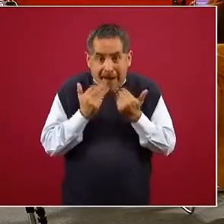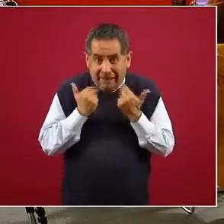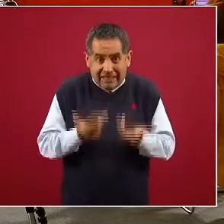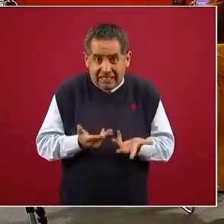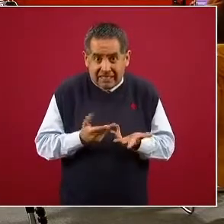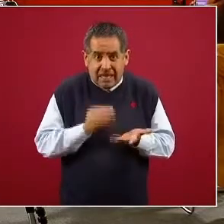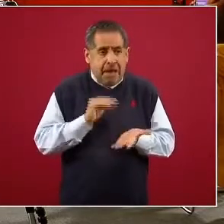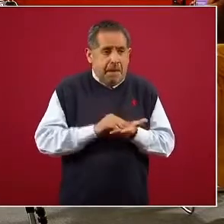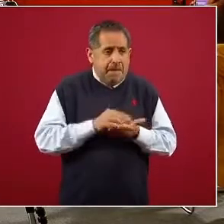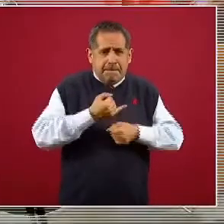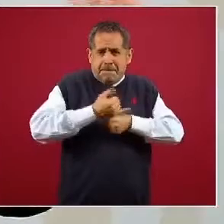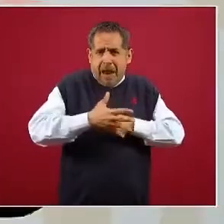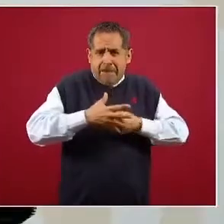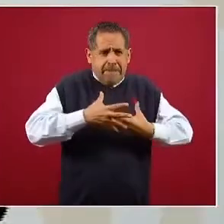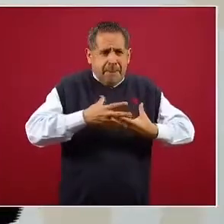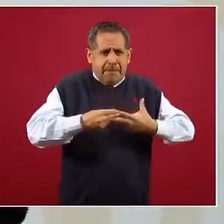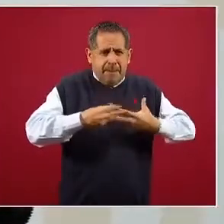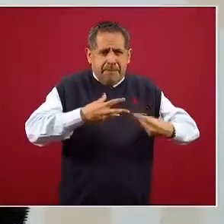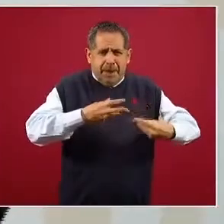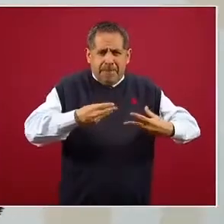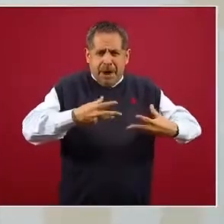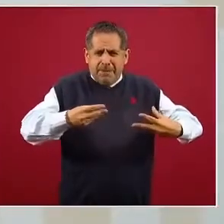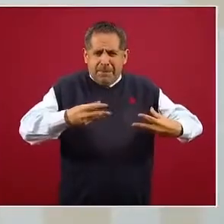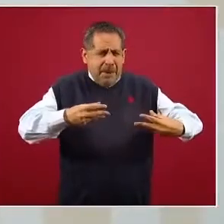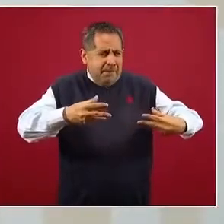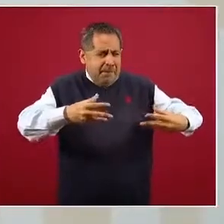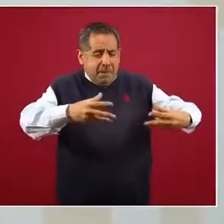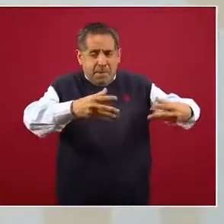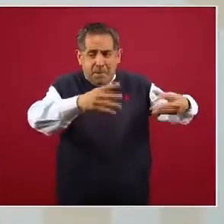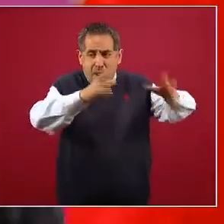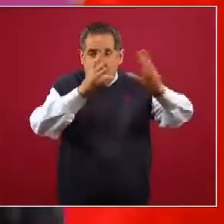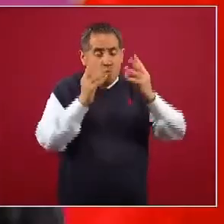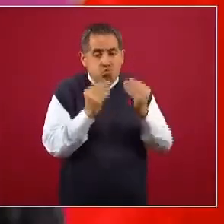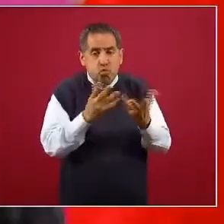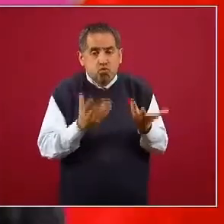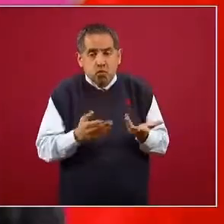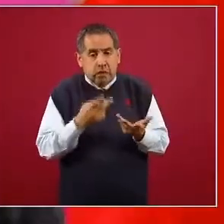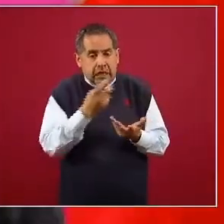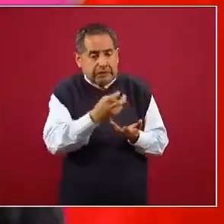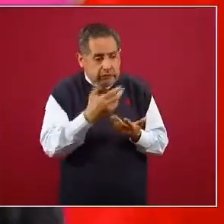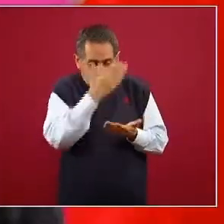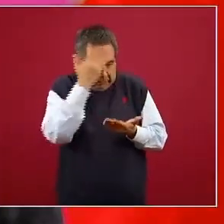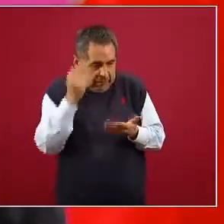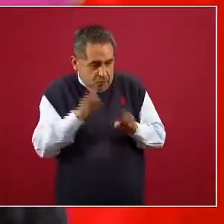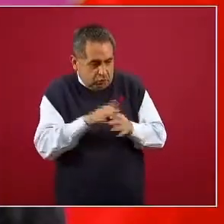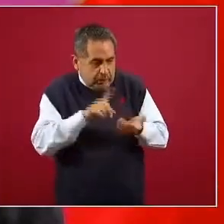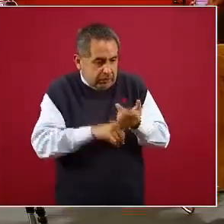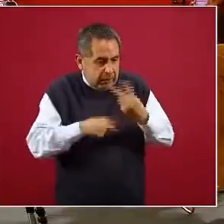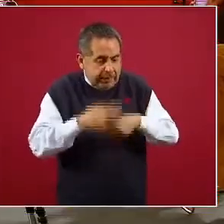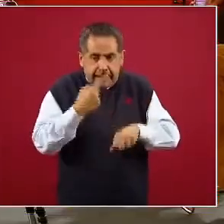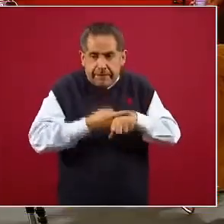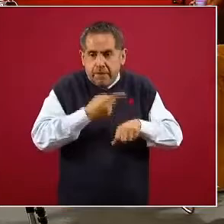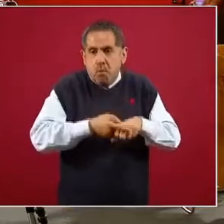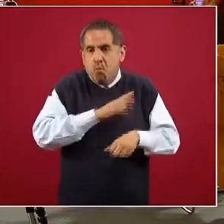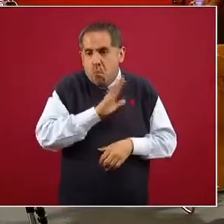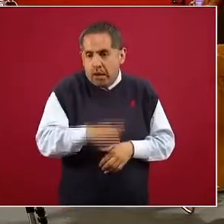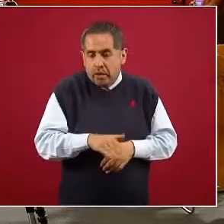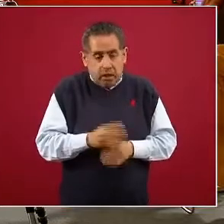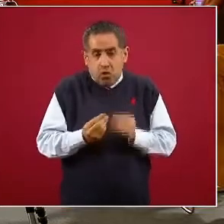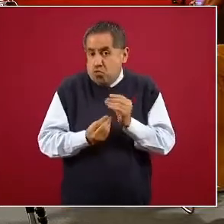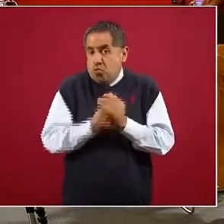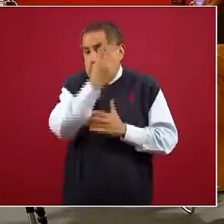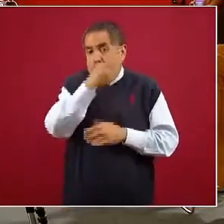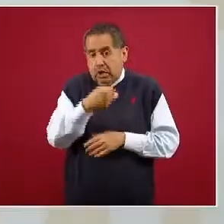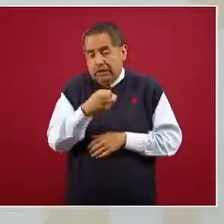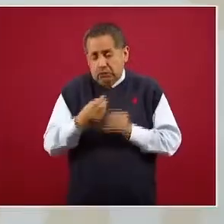y con un enorme desconocimiento sobre cómo este virus produce enfermedad, porque es un virus nuevo para